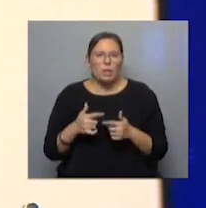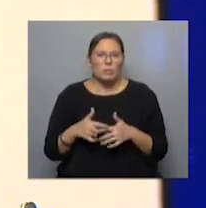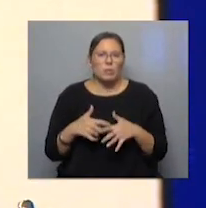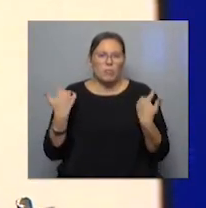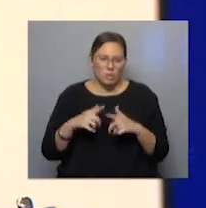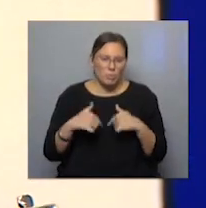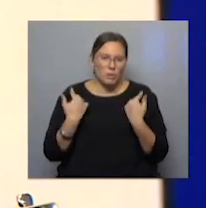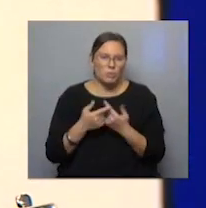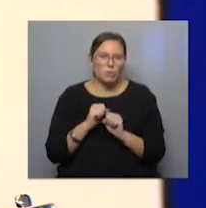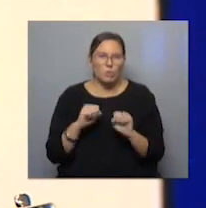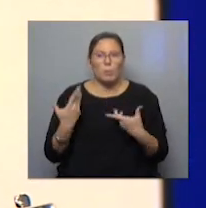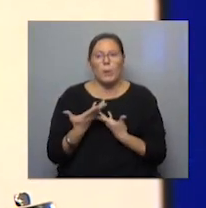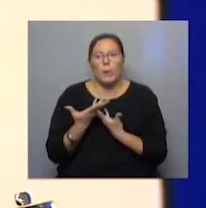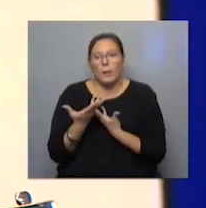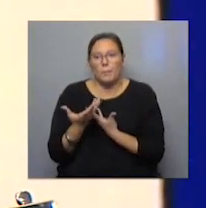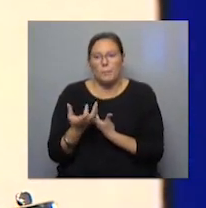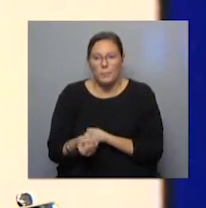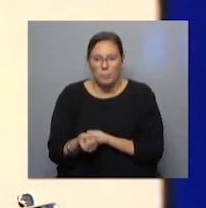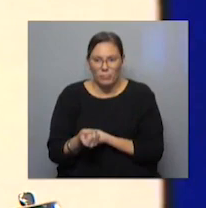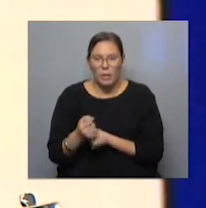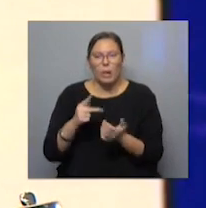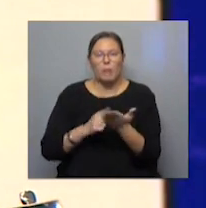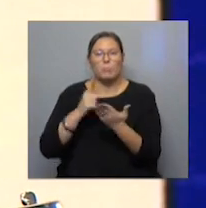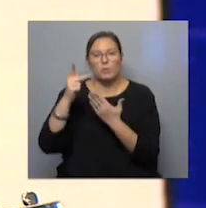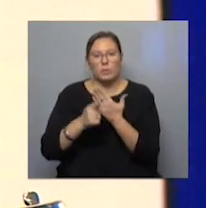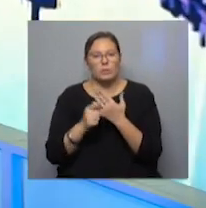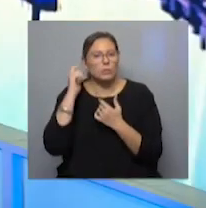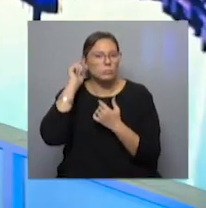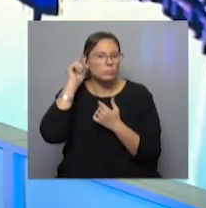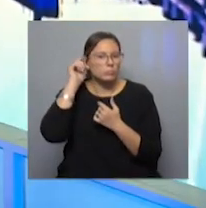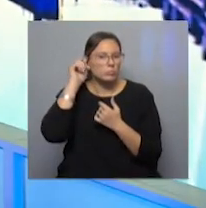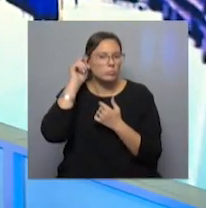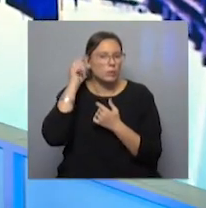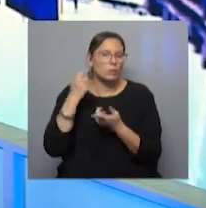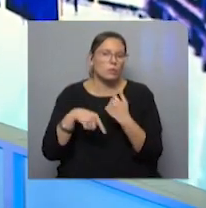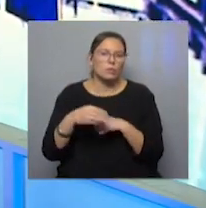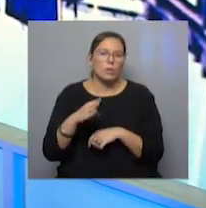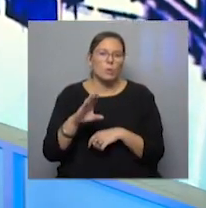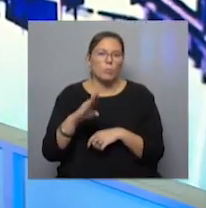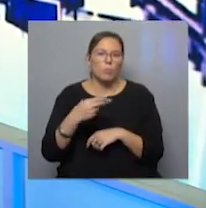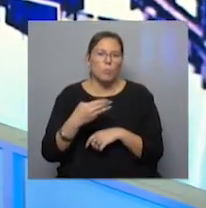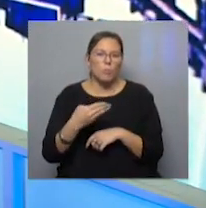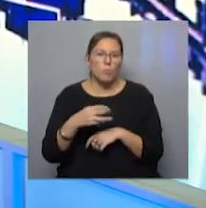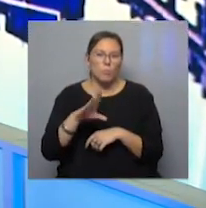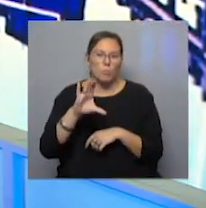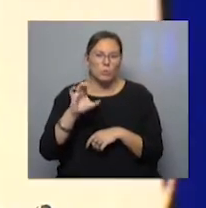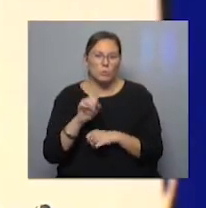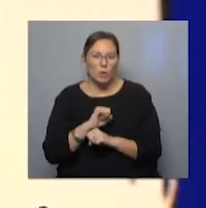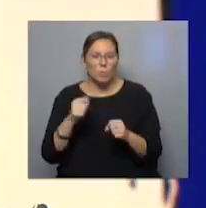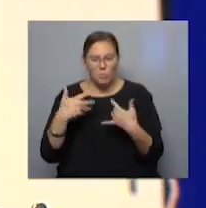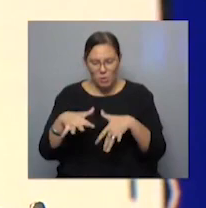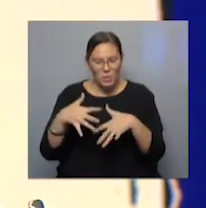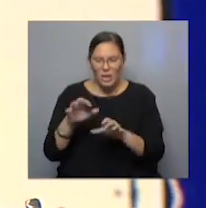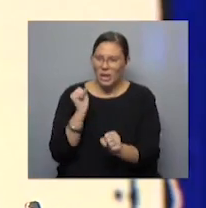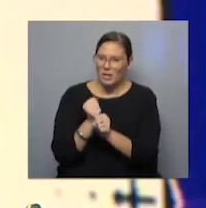para nosotros acompañar los proyectos de los otros. Entonces, Buceo nos permite dejar madurar el